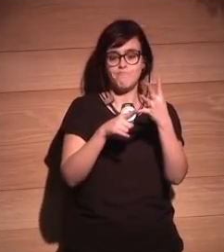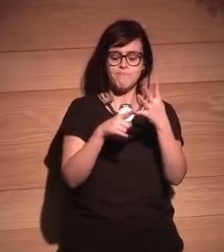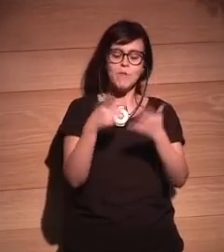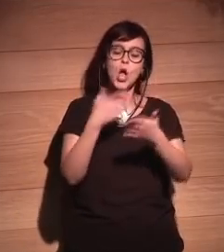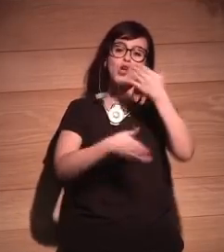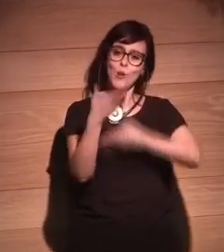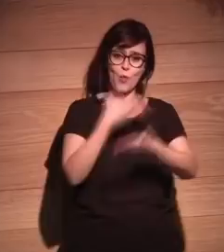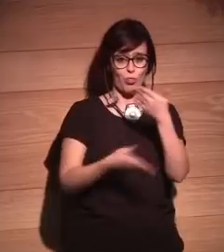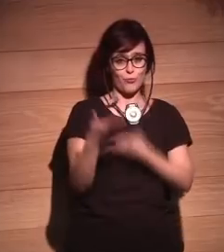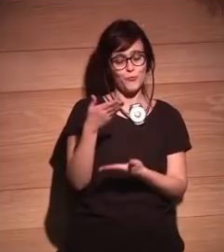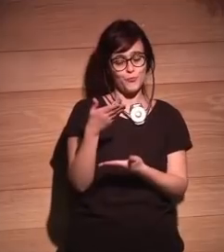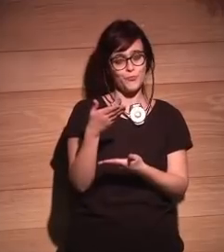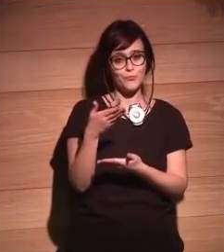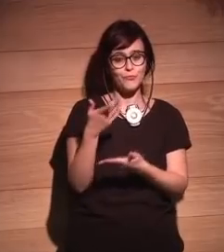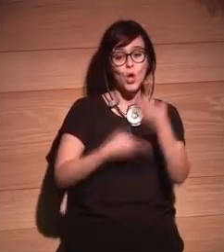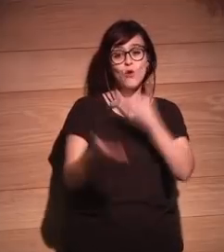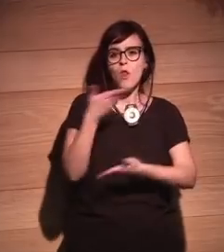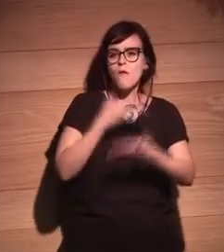marcado por la colaboración.